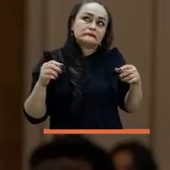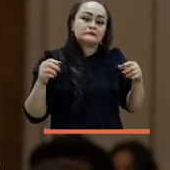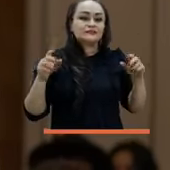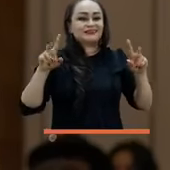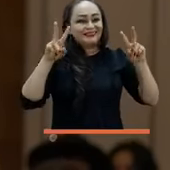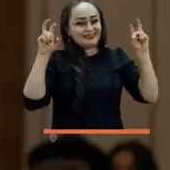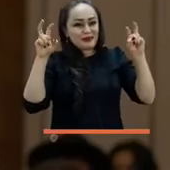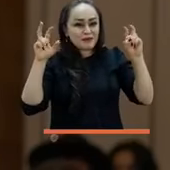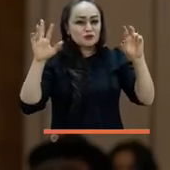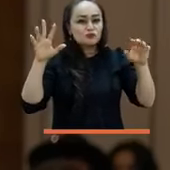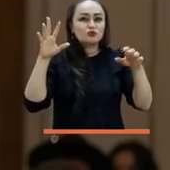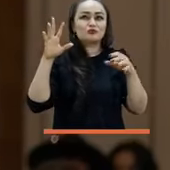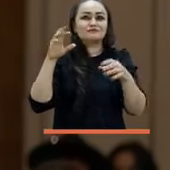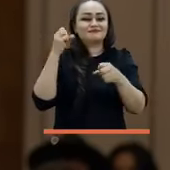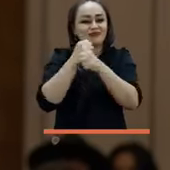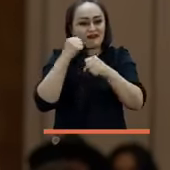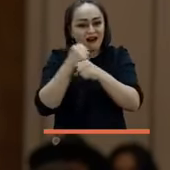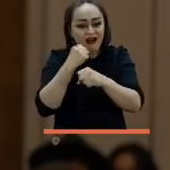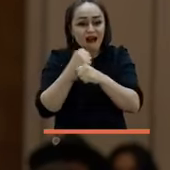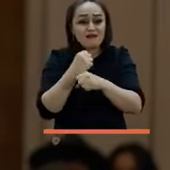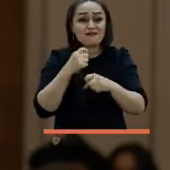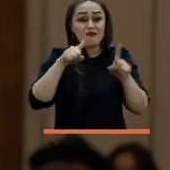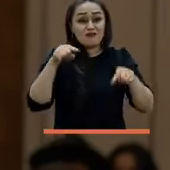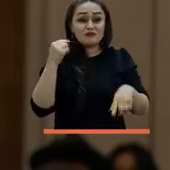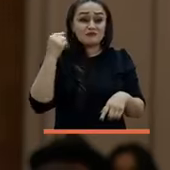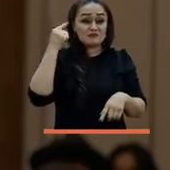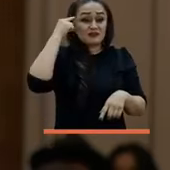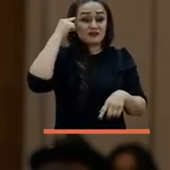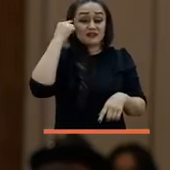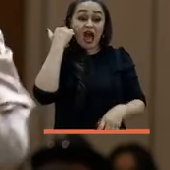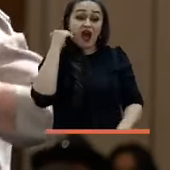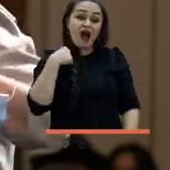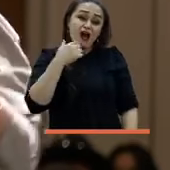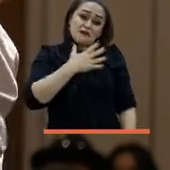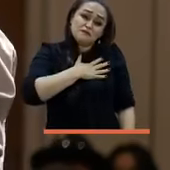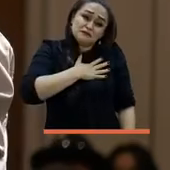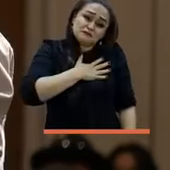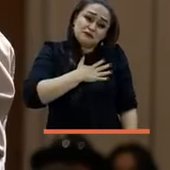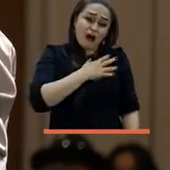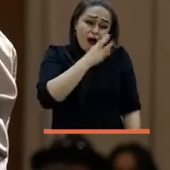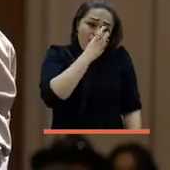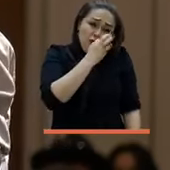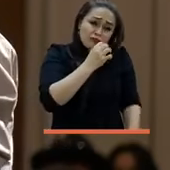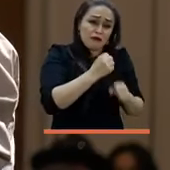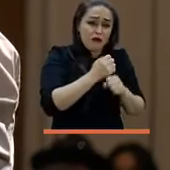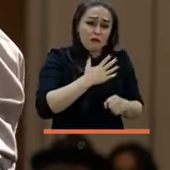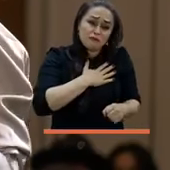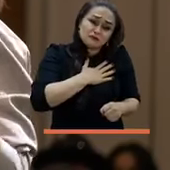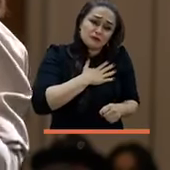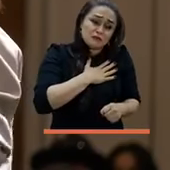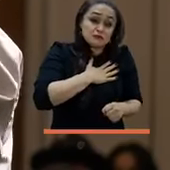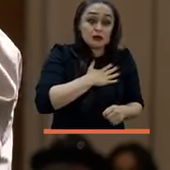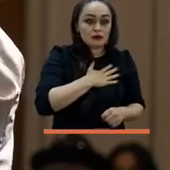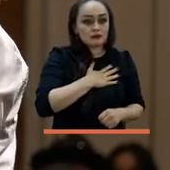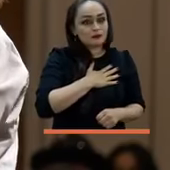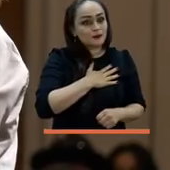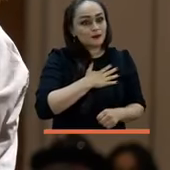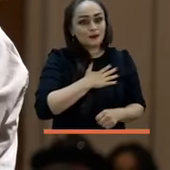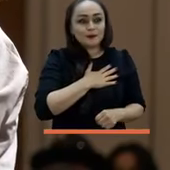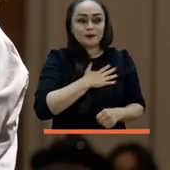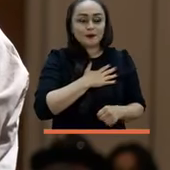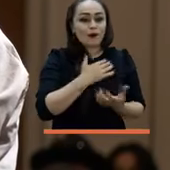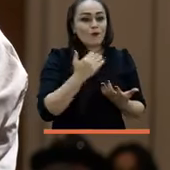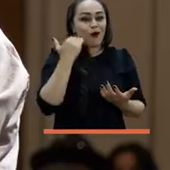relaciones a veces de condescendencia de pobrecitos los muchachos es que ellos trabajan tanto entonces de pronto cuando ya ellas están solas empiezan